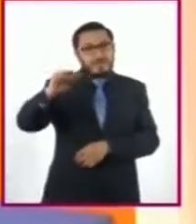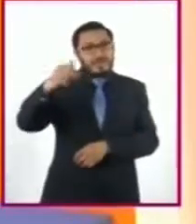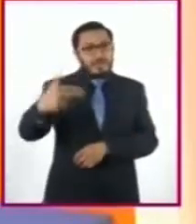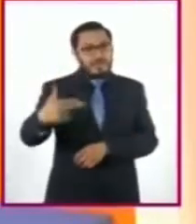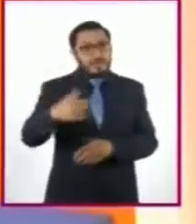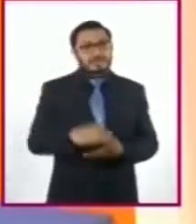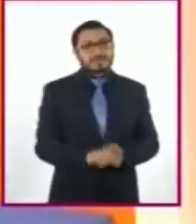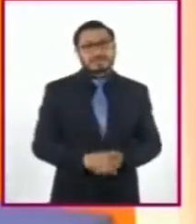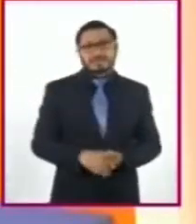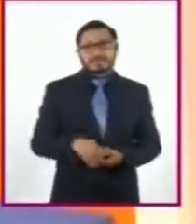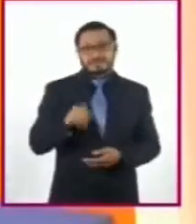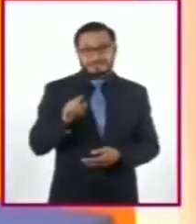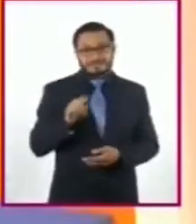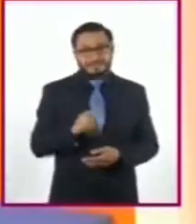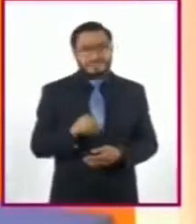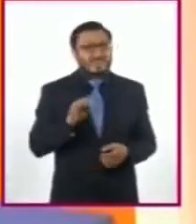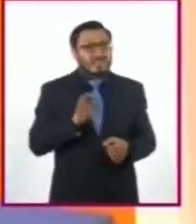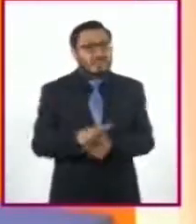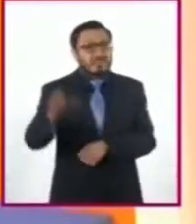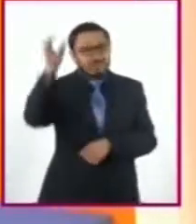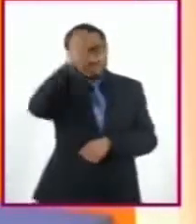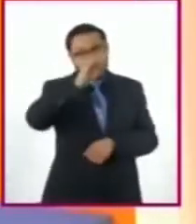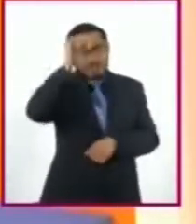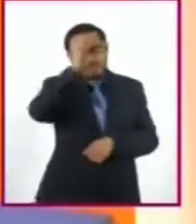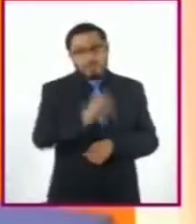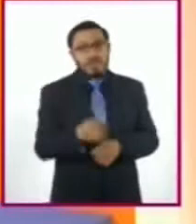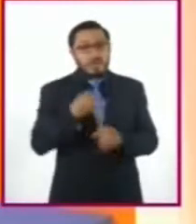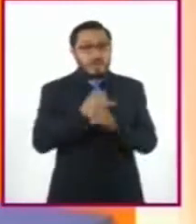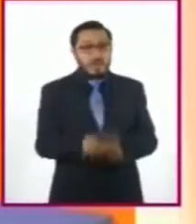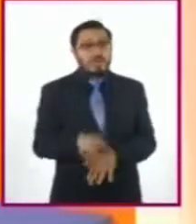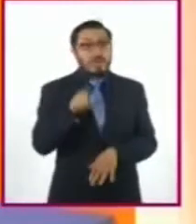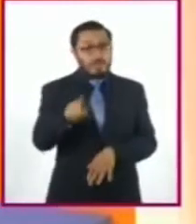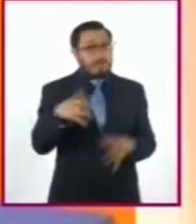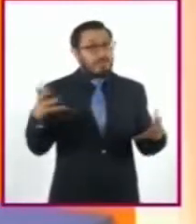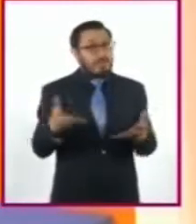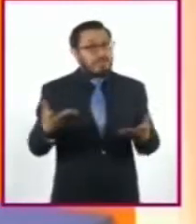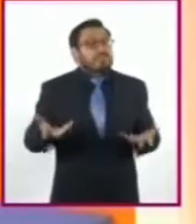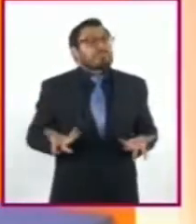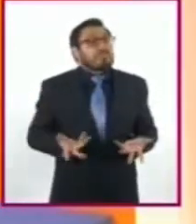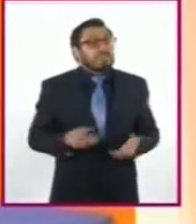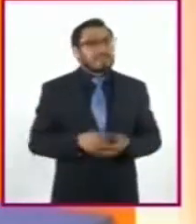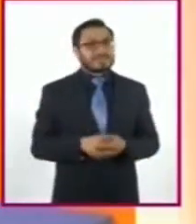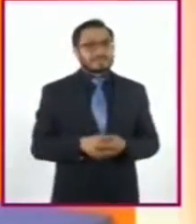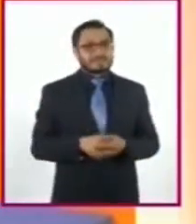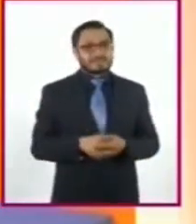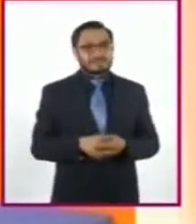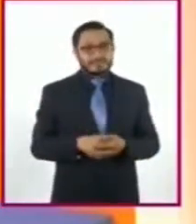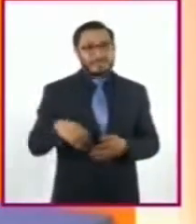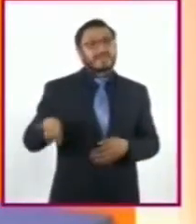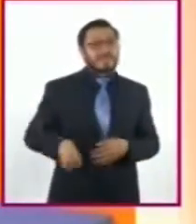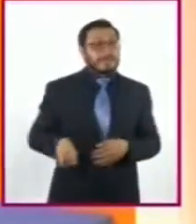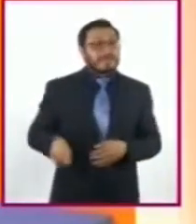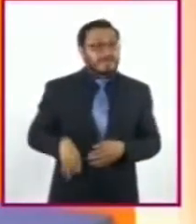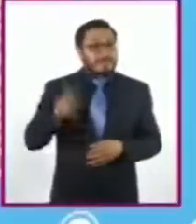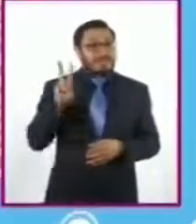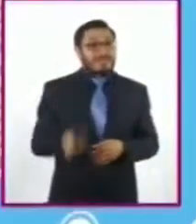¿Qué opinan acerca de la información que les acabo de compartir? Es interesante, ¿verdad?